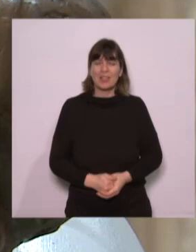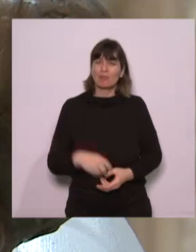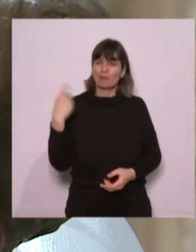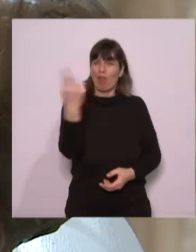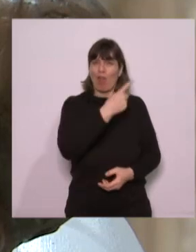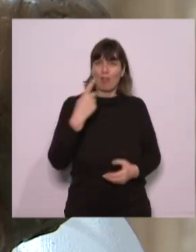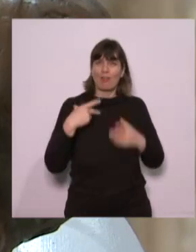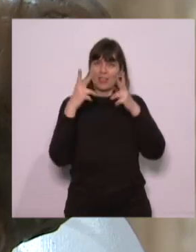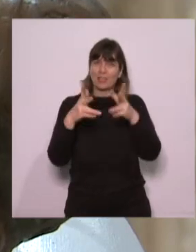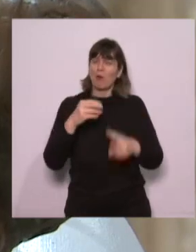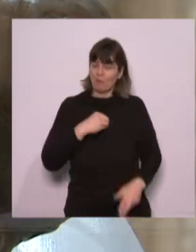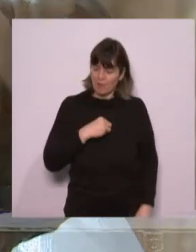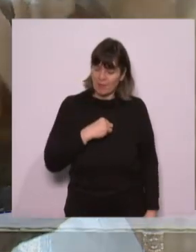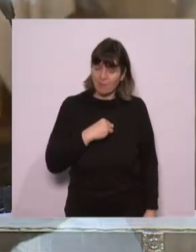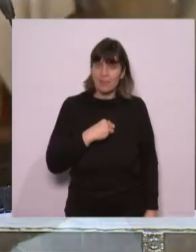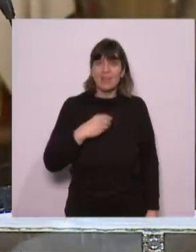Profesamos nuestra fe.